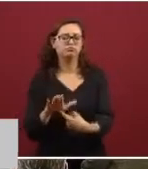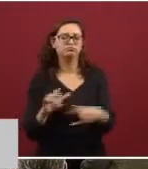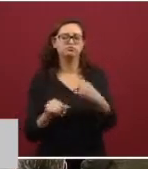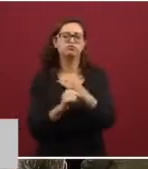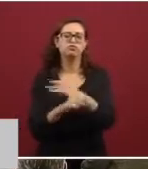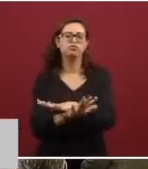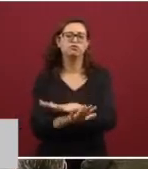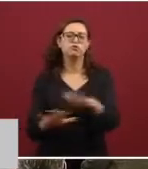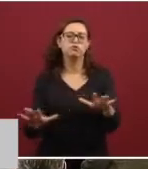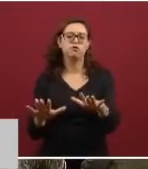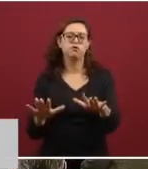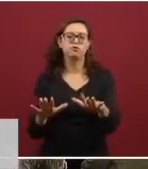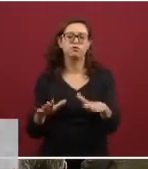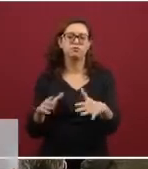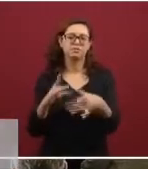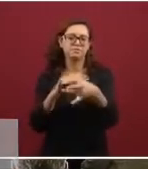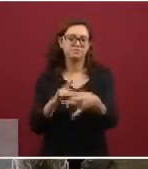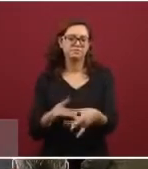realizado.